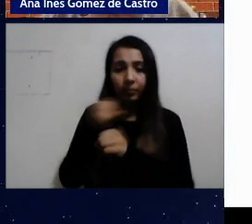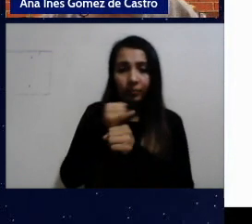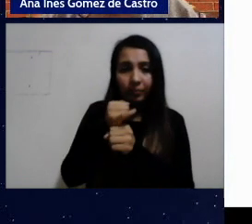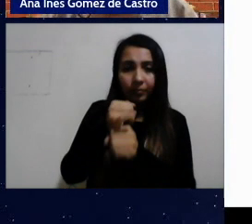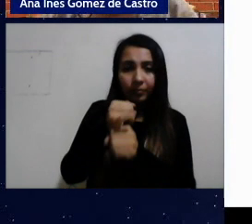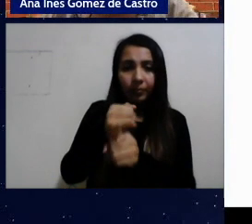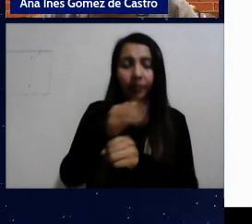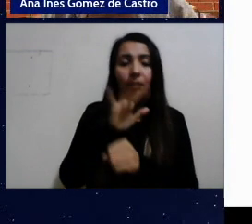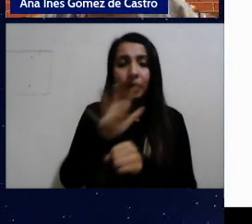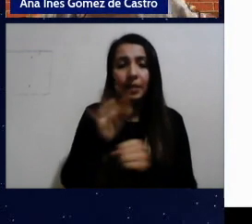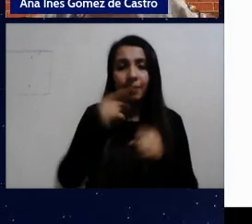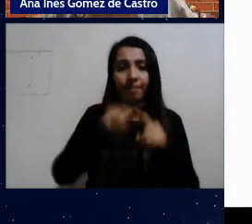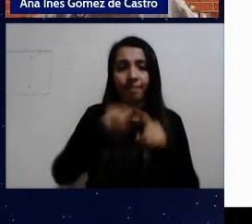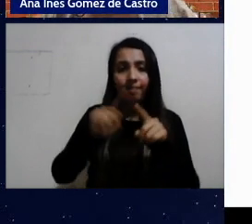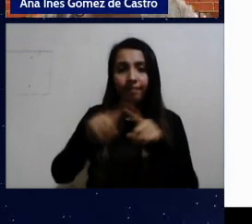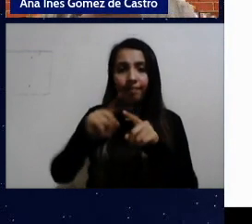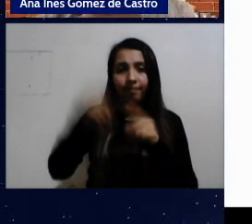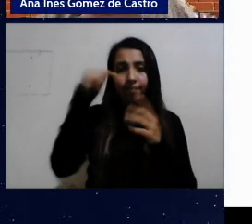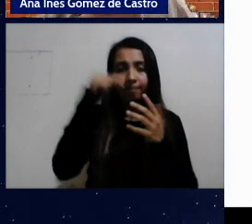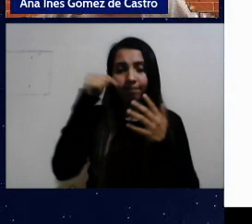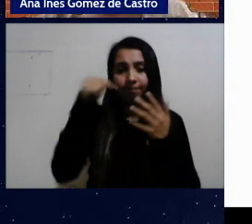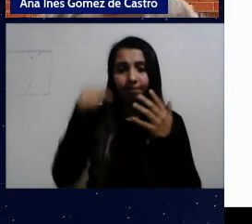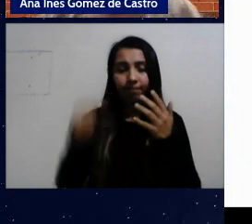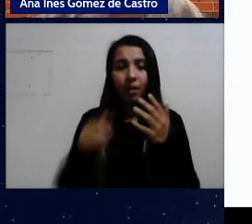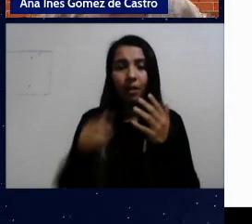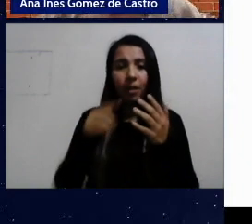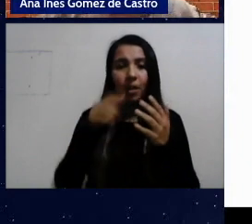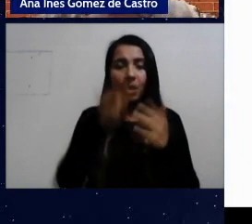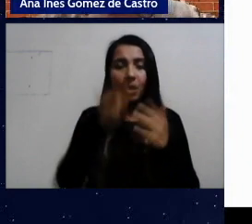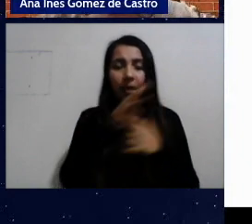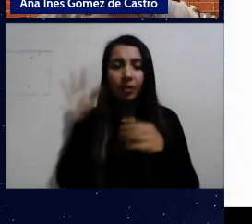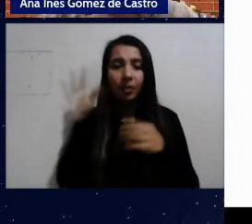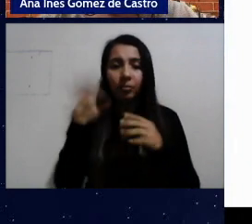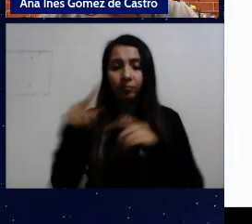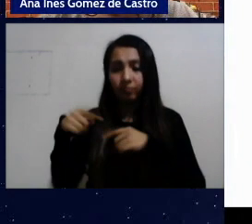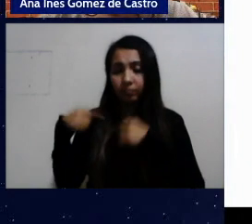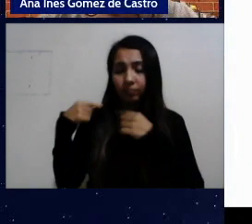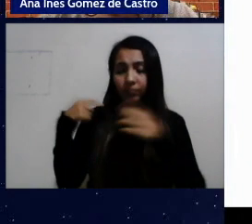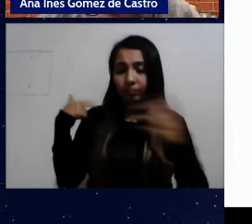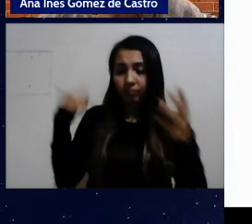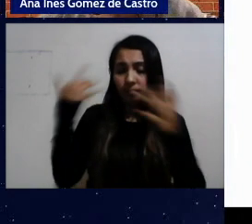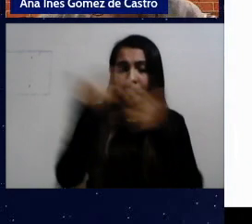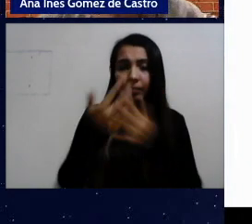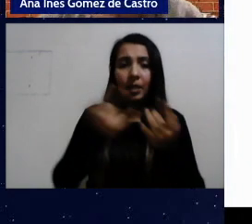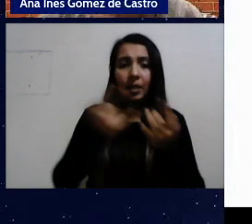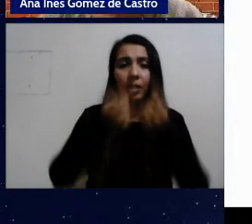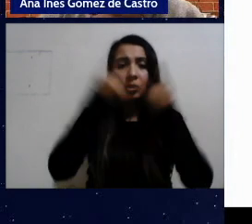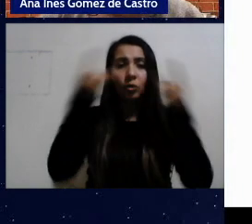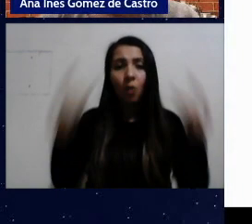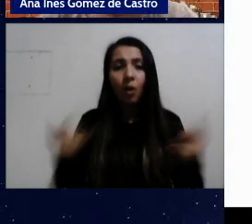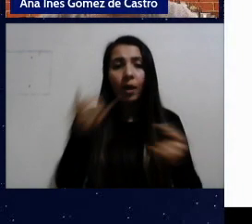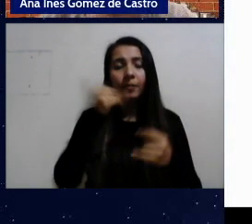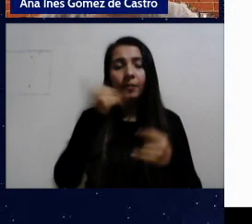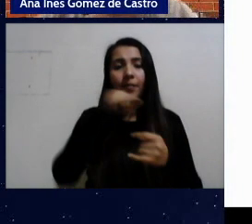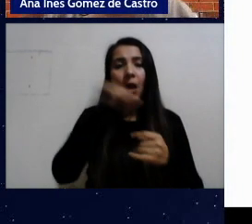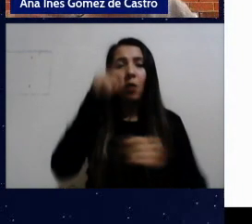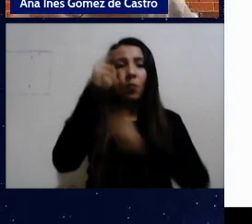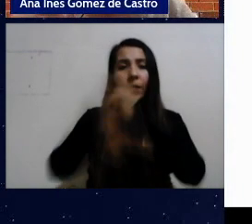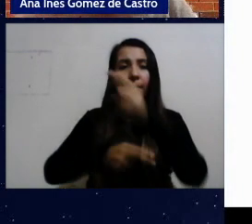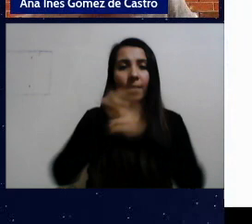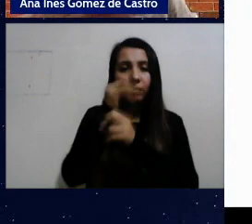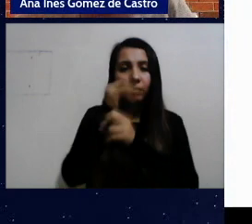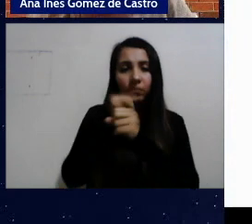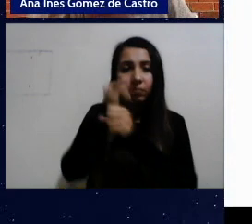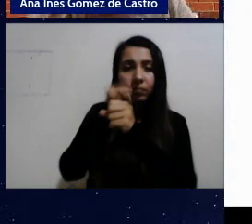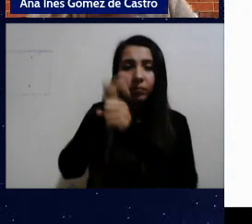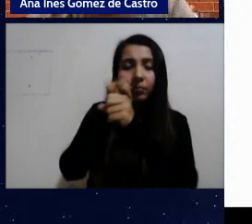la distribución espacial en el universo es una cosa que los astrónomos pueden y deben y están haciendo, ¿no?